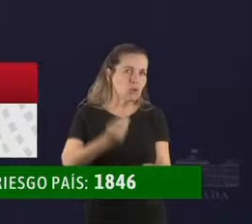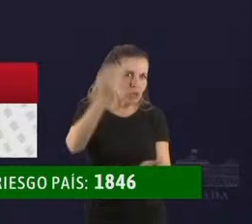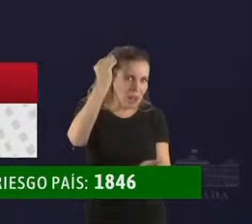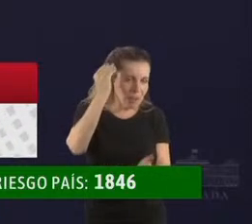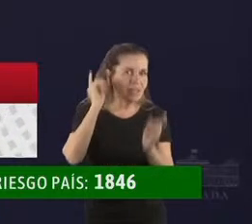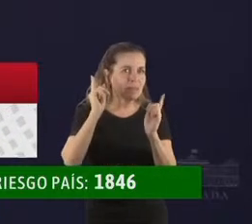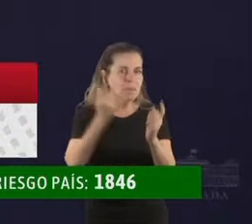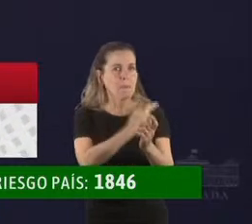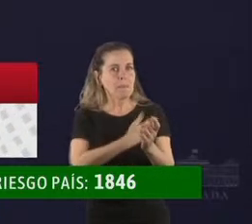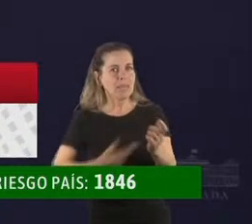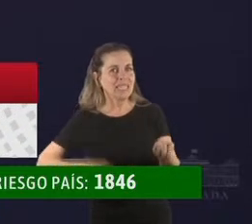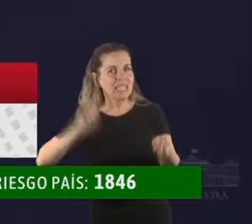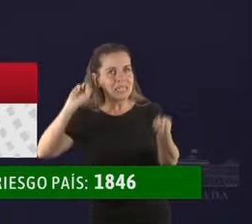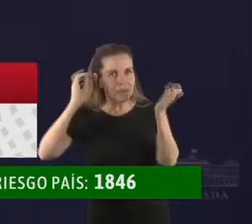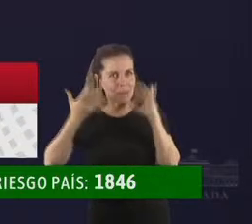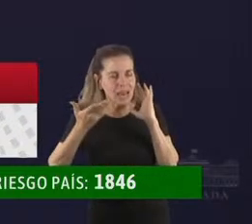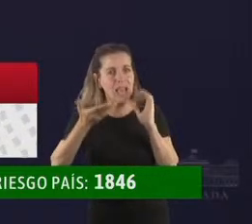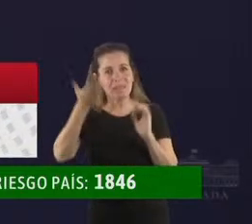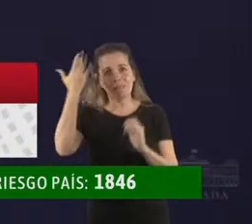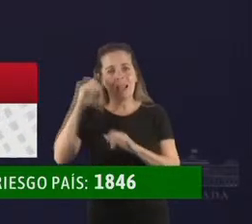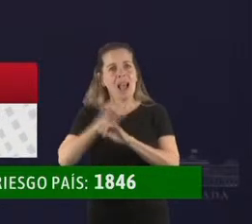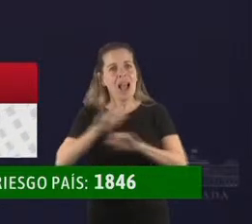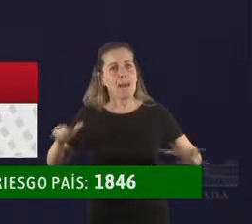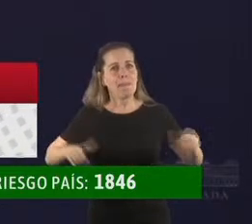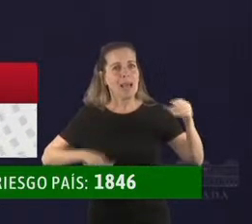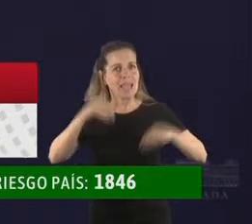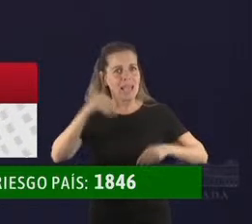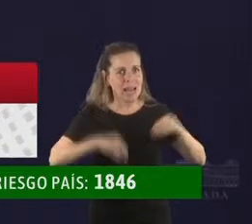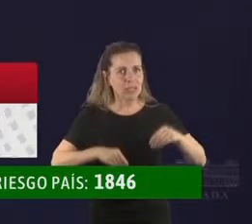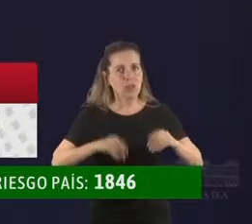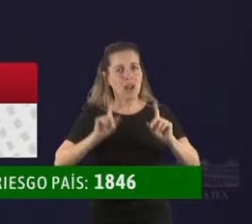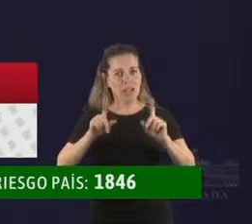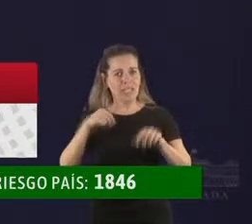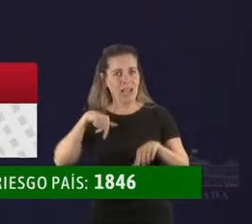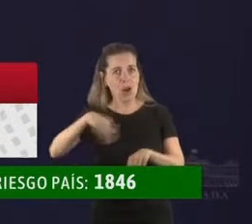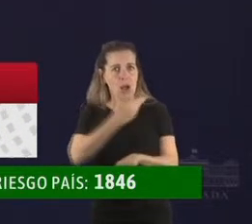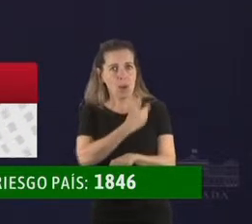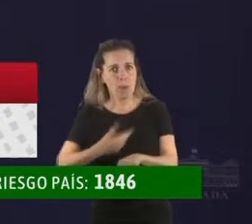presidente lo hizo durante la campaña y después de haber sido electo presidente